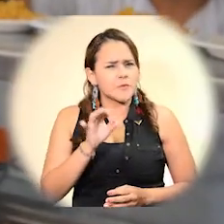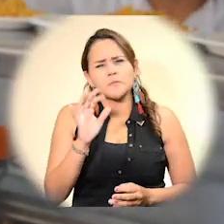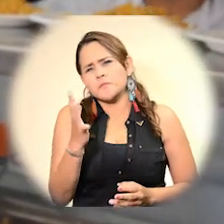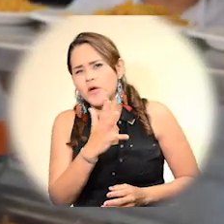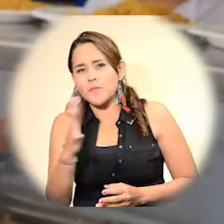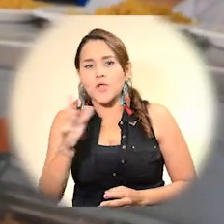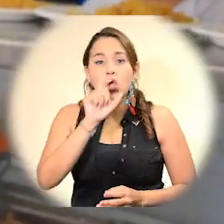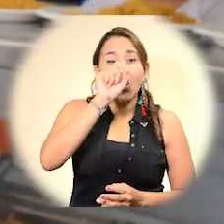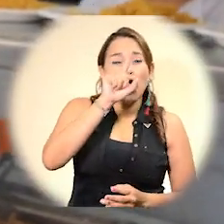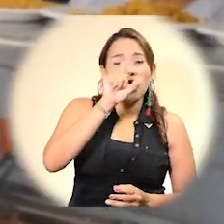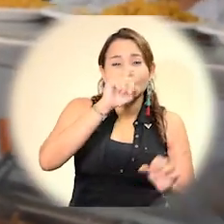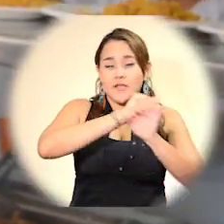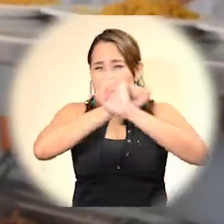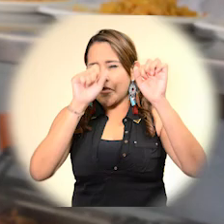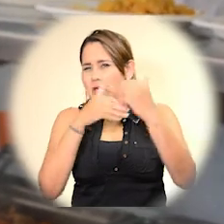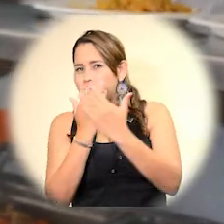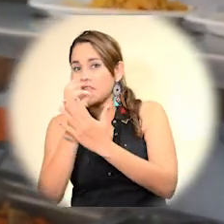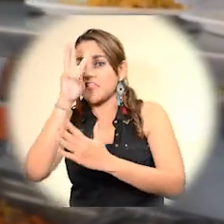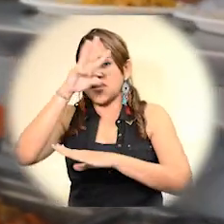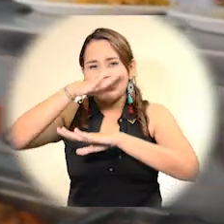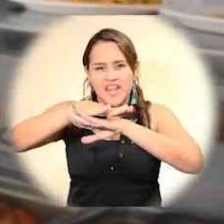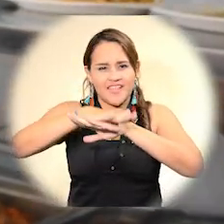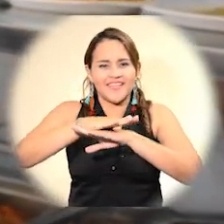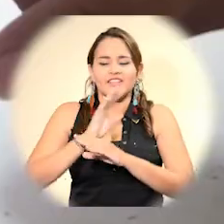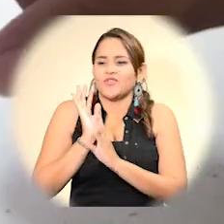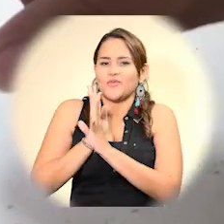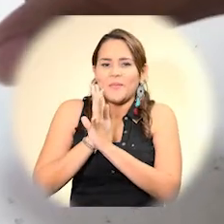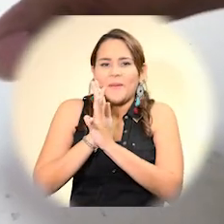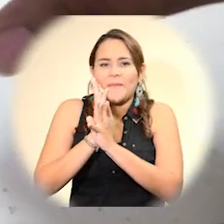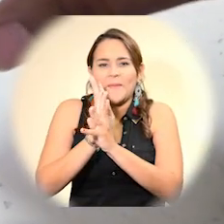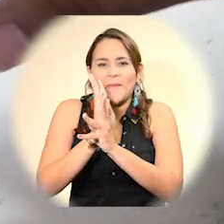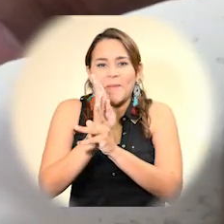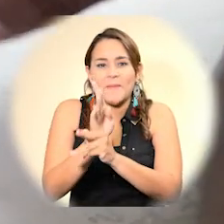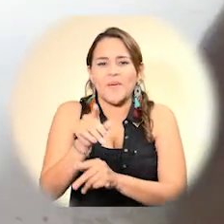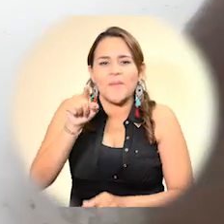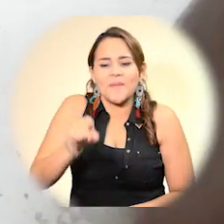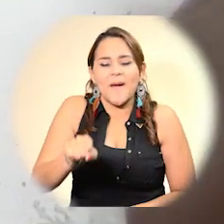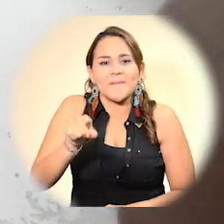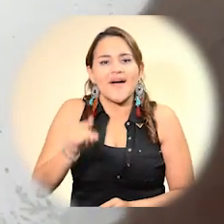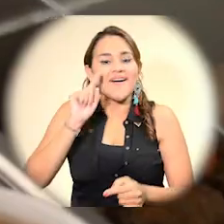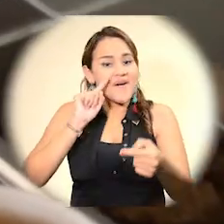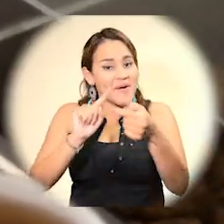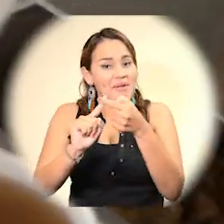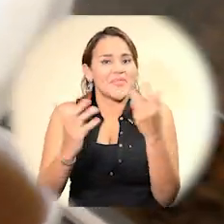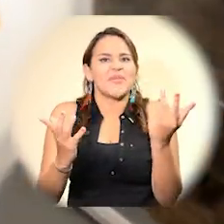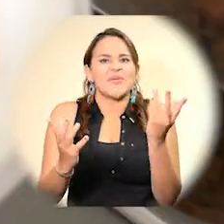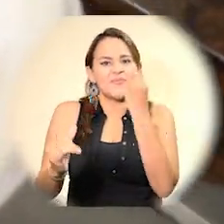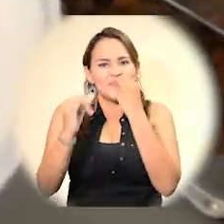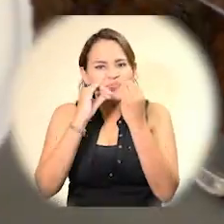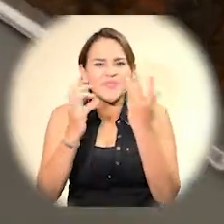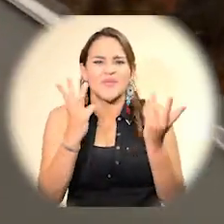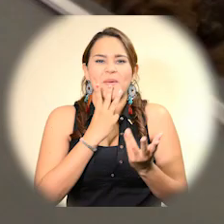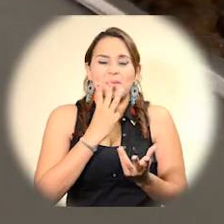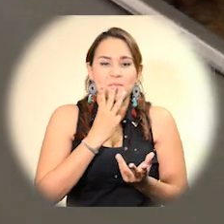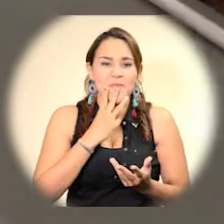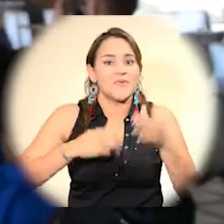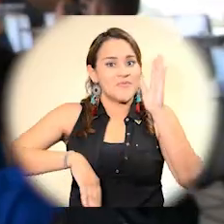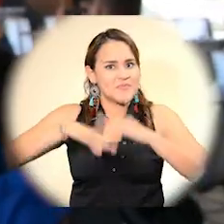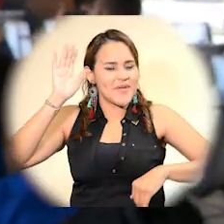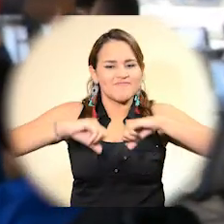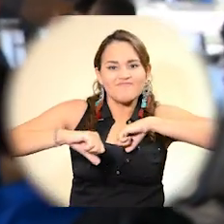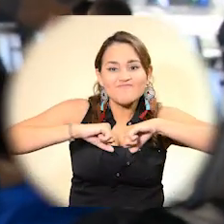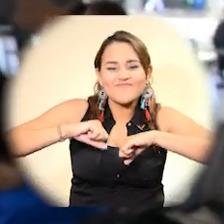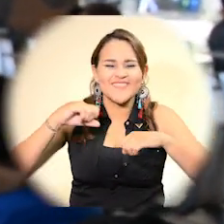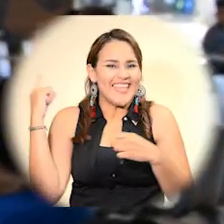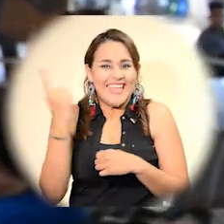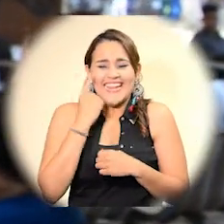Cada día entre las 11 de la mañana y las 3 de la tarde, Andrés Castaño toma su turno en la cola en la que 1.500 almuerzos son entregados a diario,